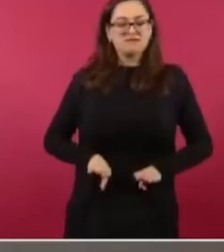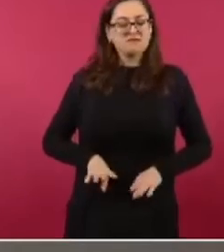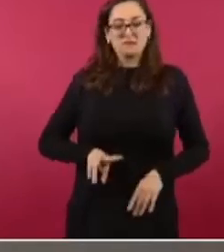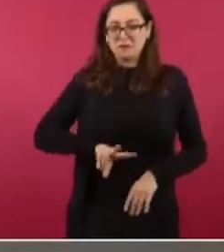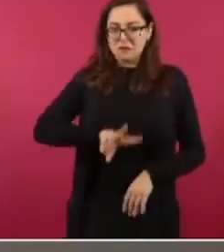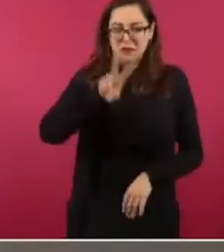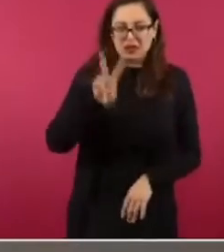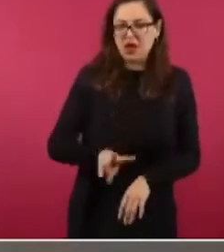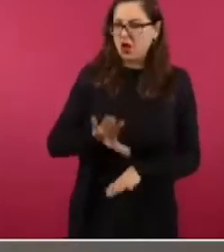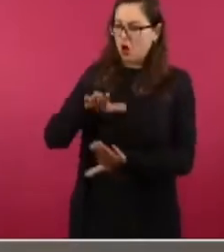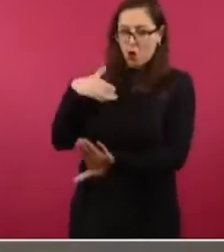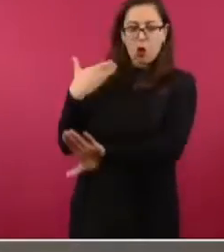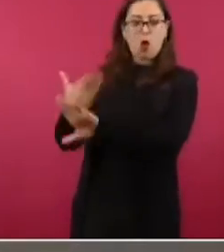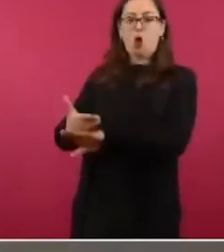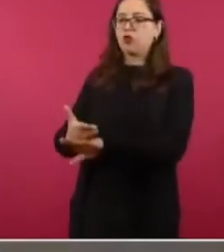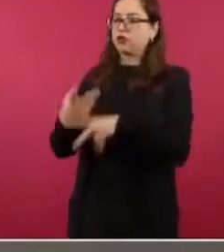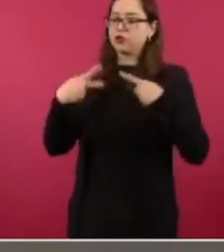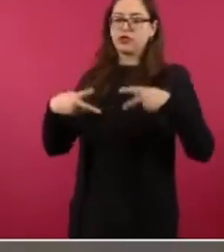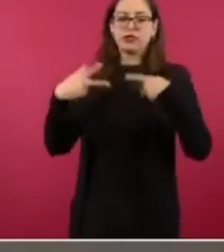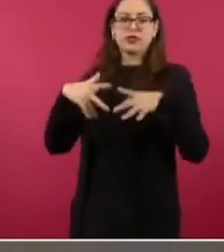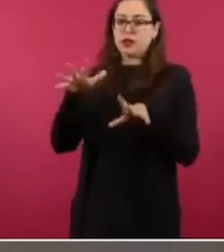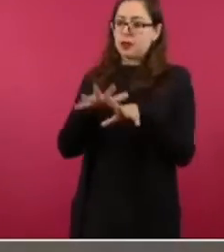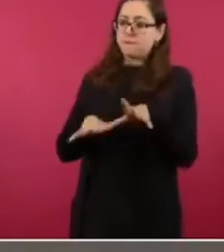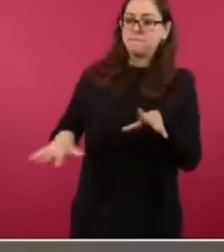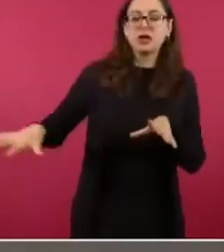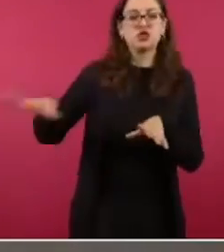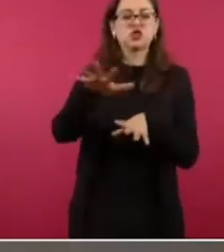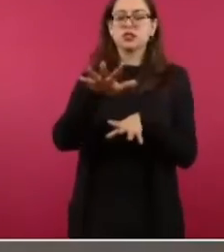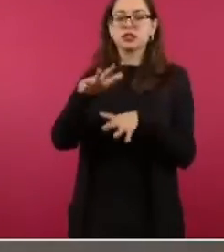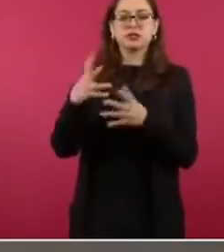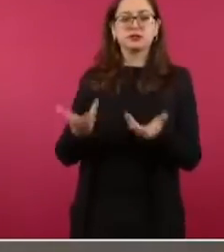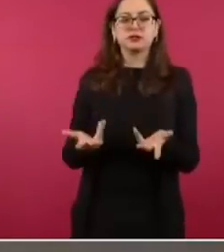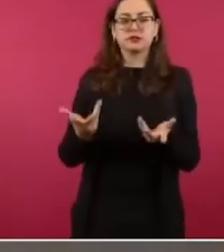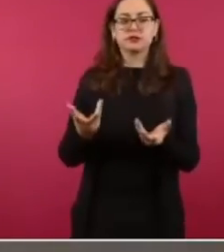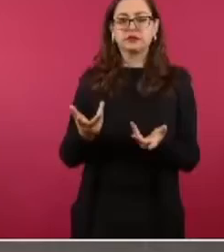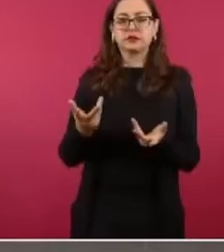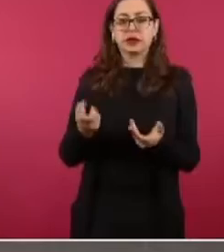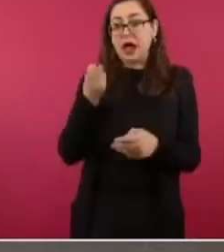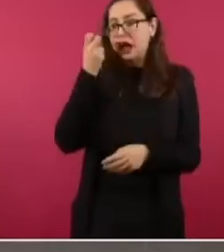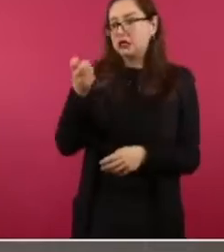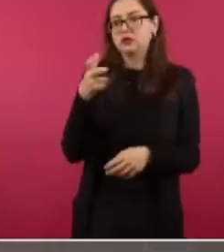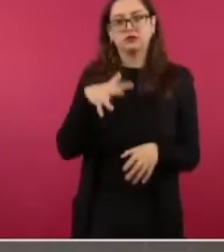El porfiriato condujo a la revolución.